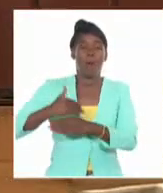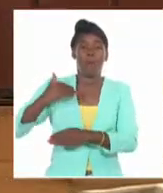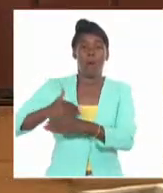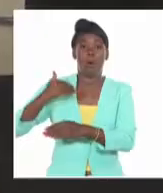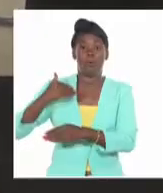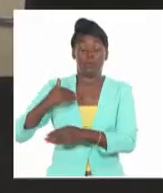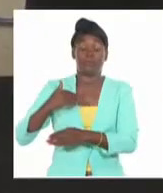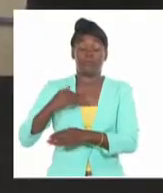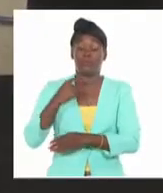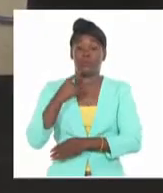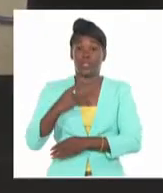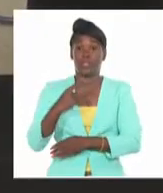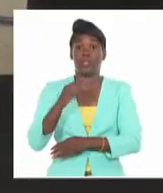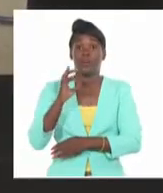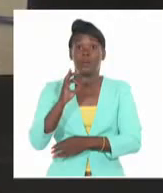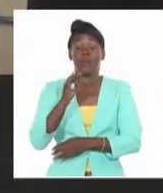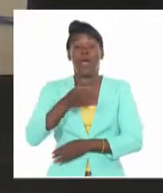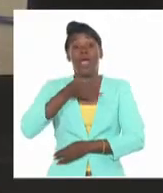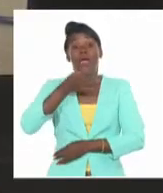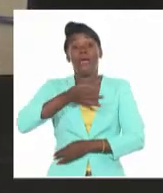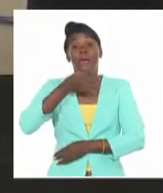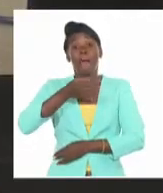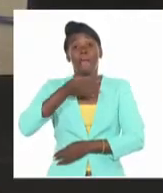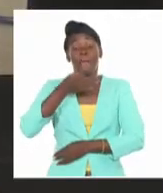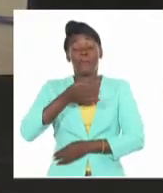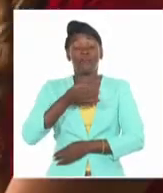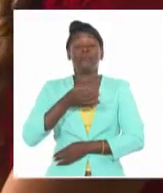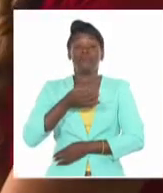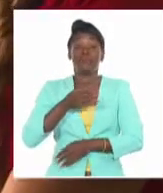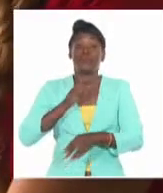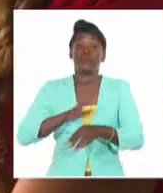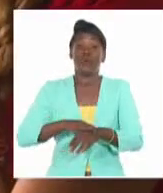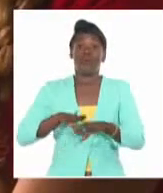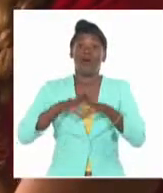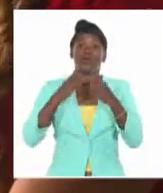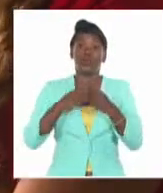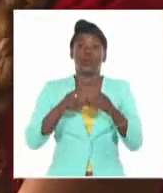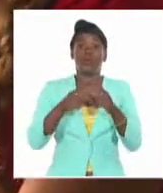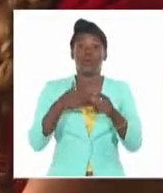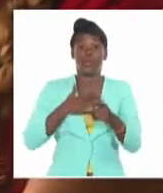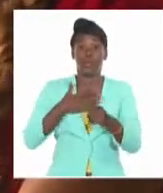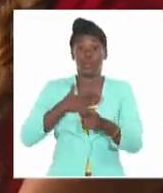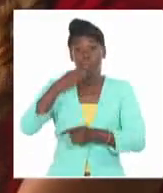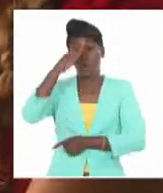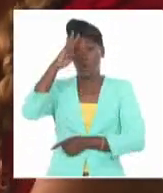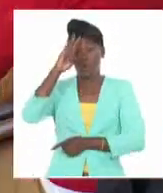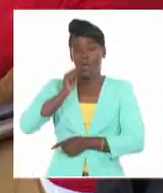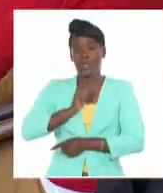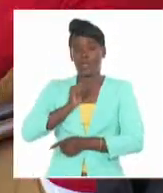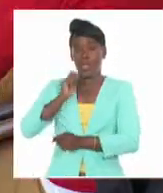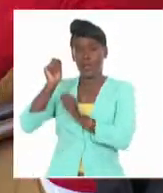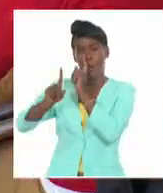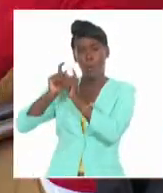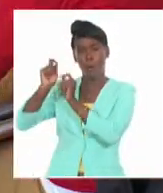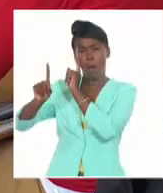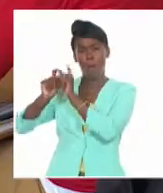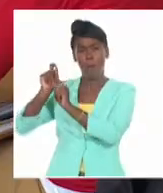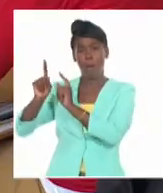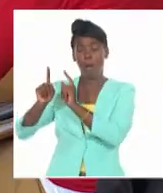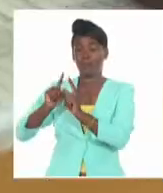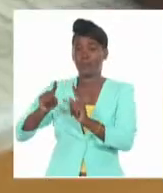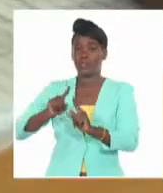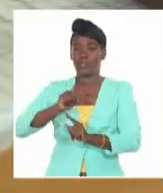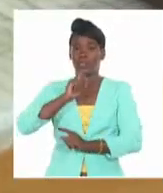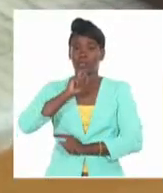las operaciones financieras cubanas atenta contra la exportación de servicios, la asistencia técnica y la superación